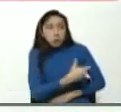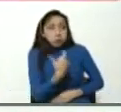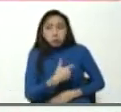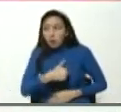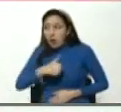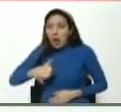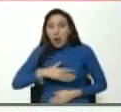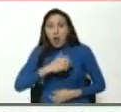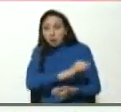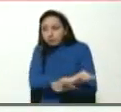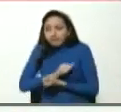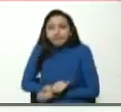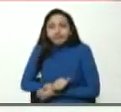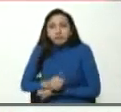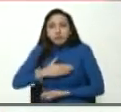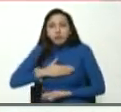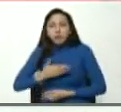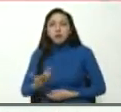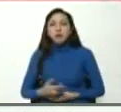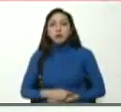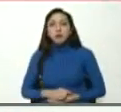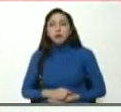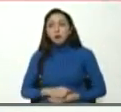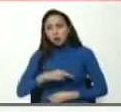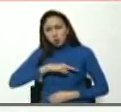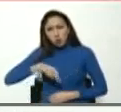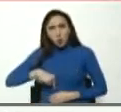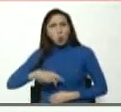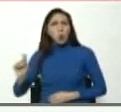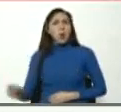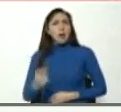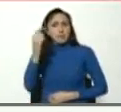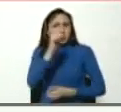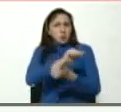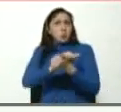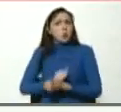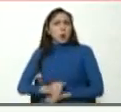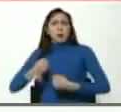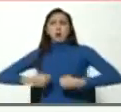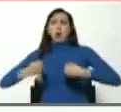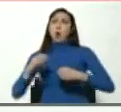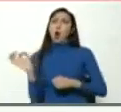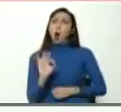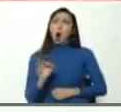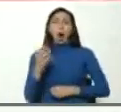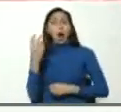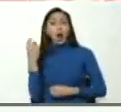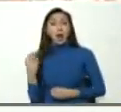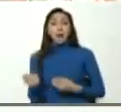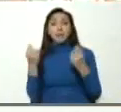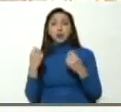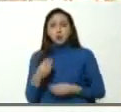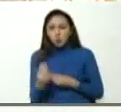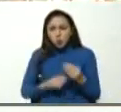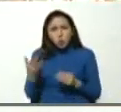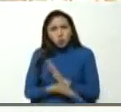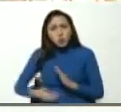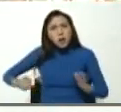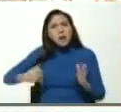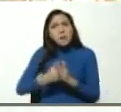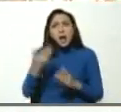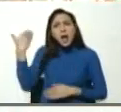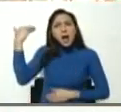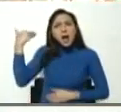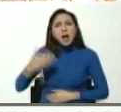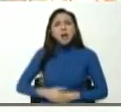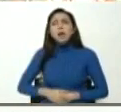capturarlos quizás hubiéramos sido los primeros presos o desaparecidos del intento de golpe de estado yo